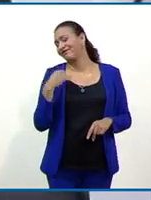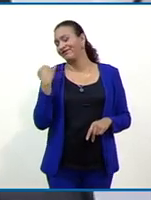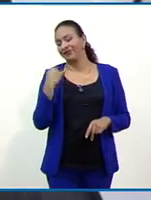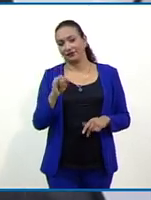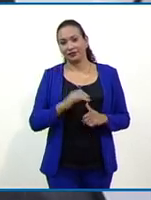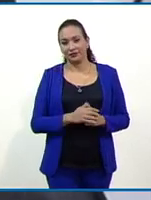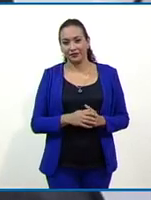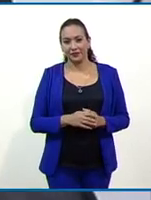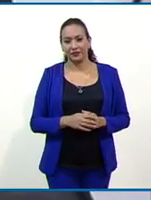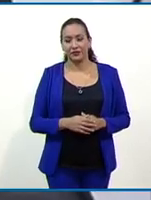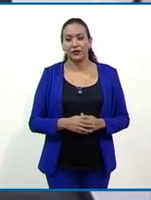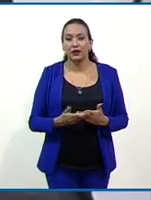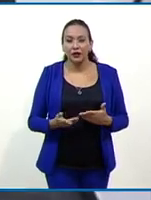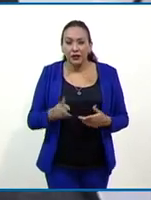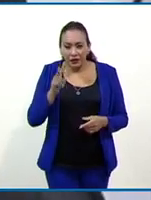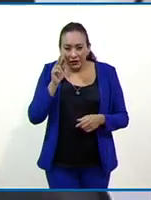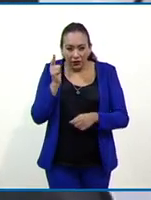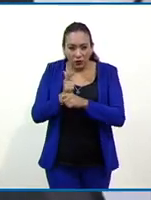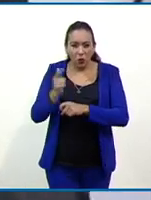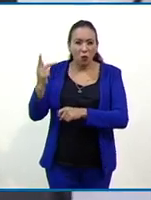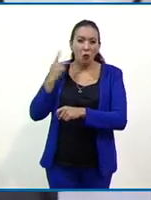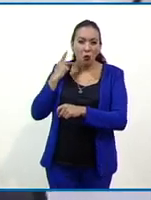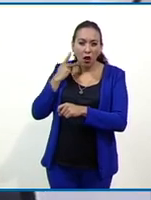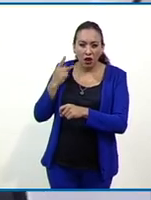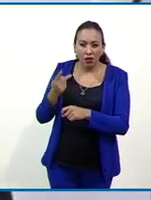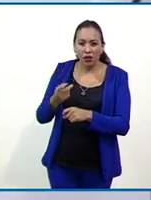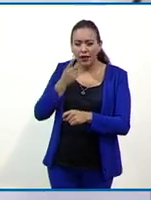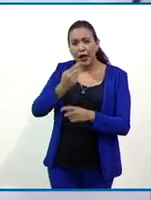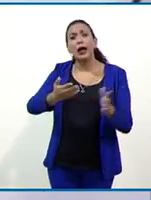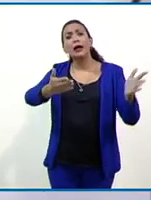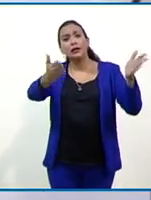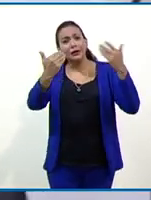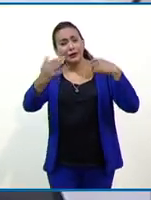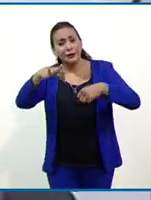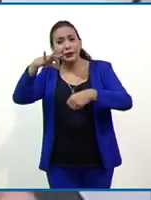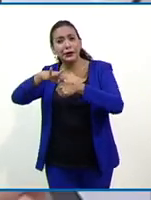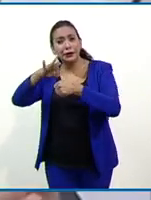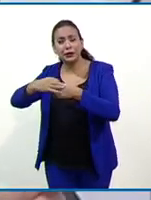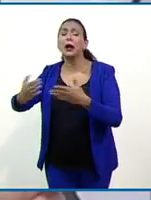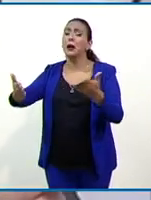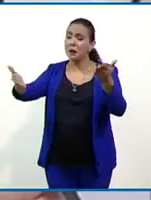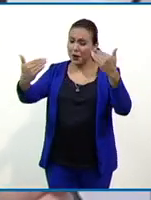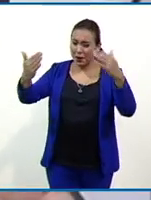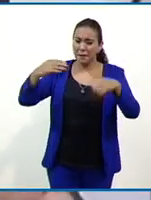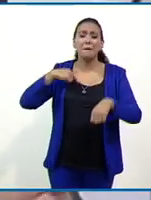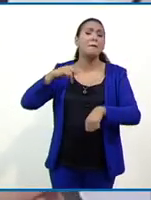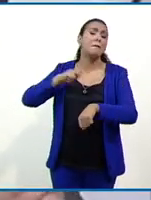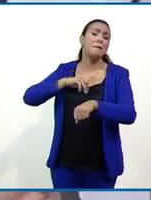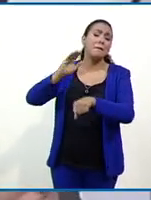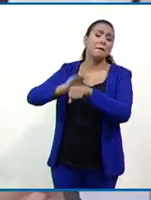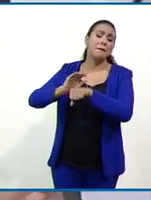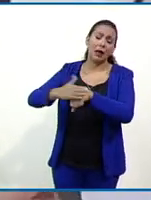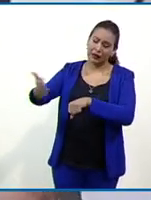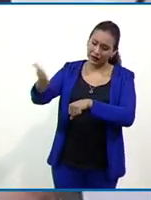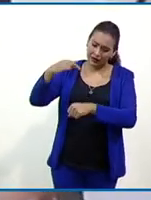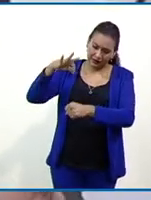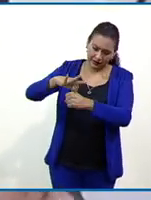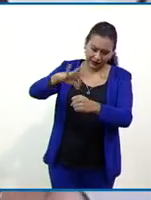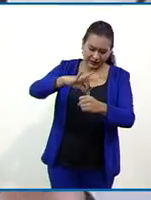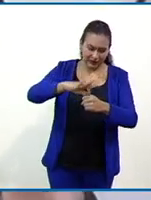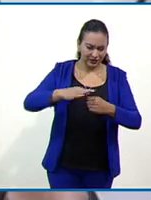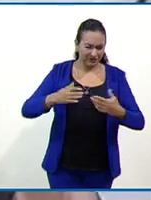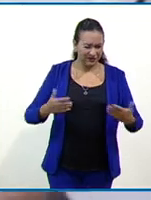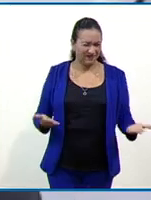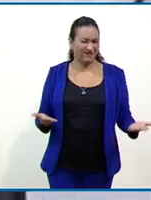el intento político de cambio que ¿por qué no votamos también por los miembros del gabinete? Ellos tienen posibilidad de cambiar muchas cosas